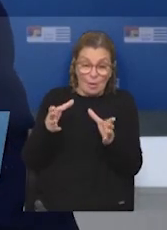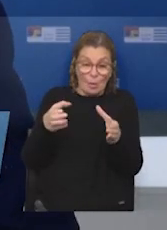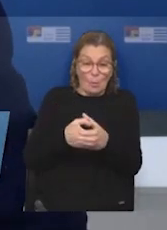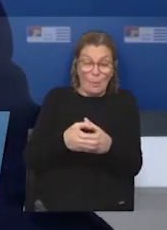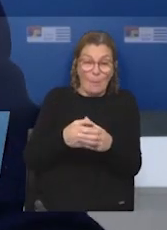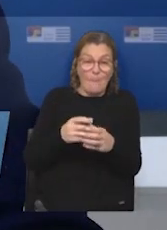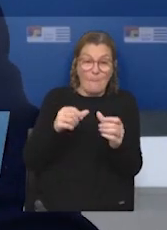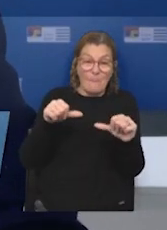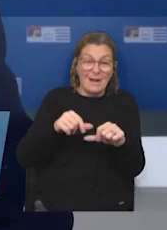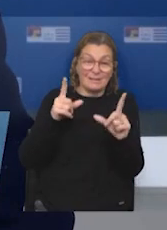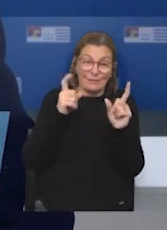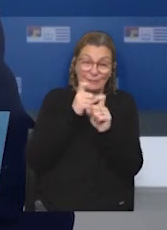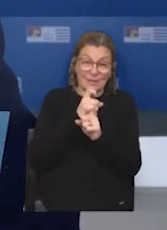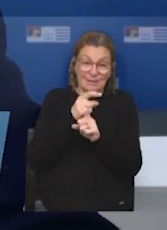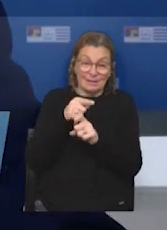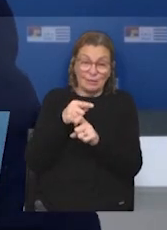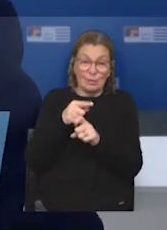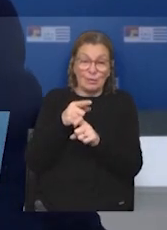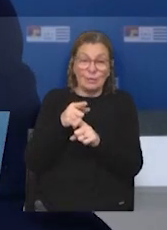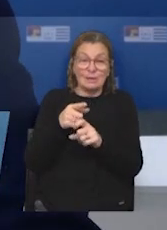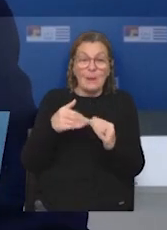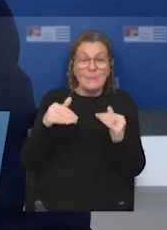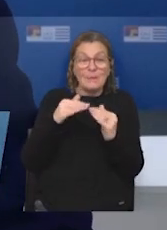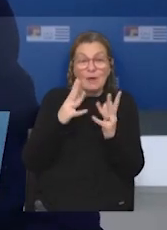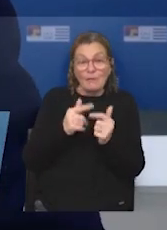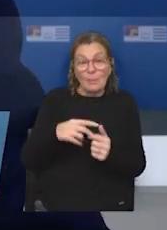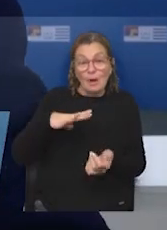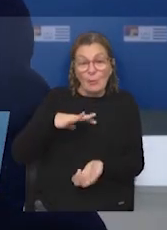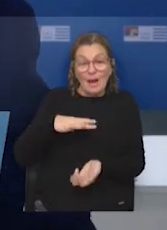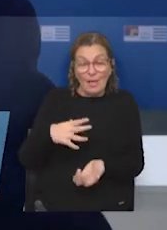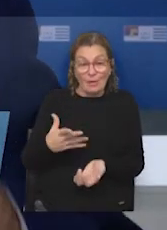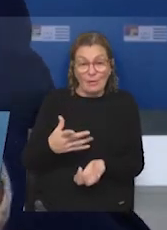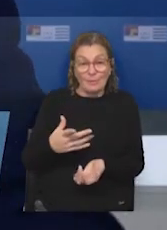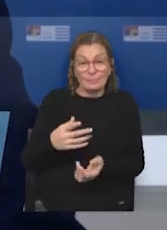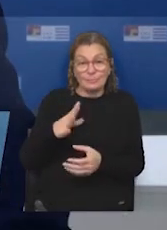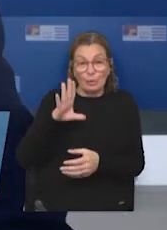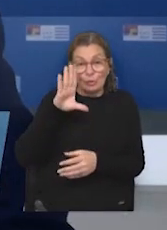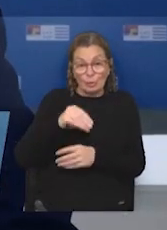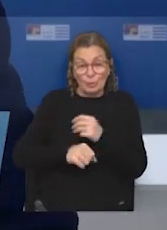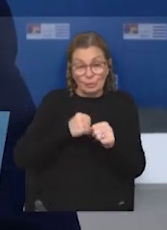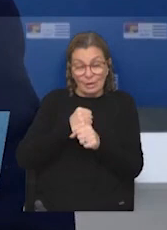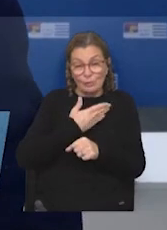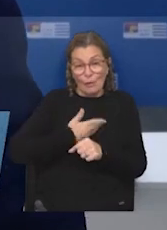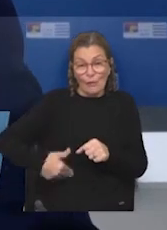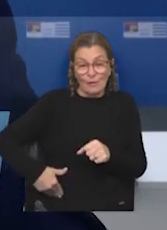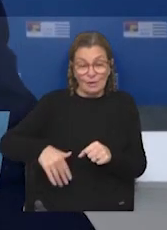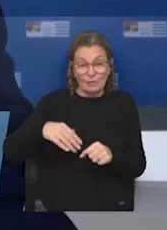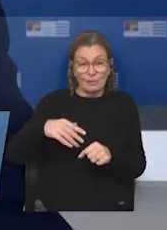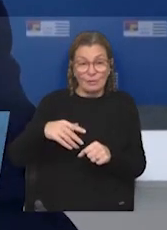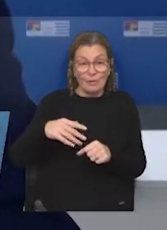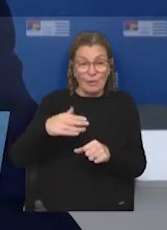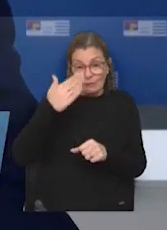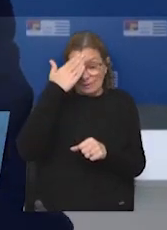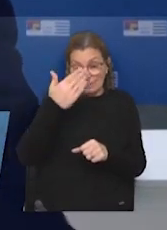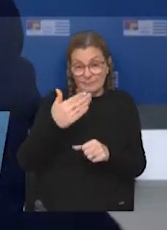perjudicados es una política activa de la misma manera que los jubilados que durante todos los años de los gobiernos del frente ampio se dio un adelante